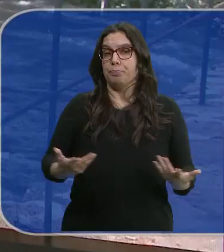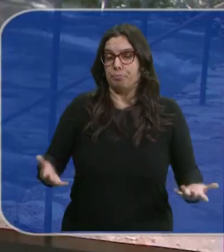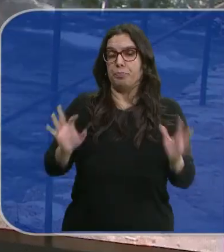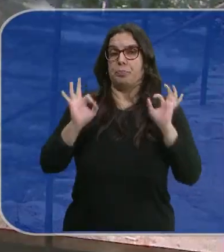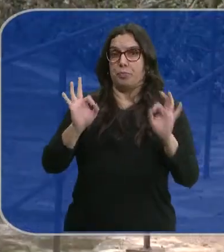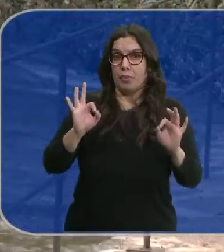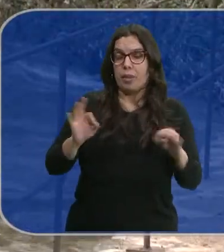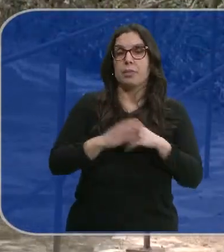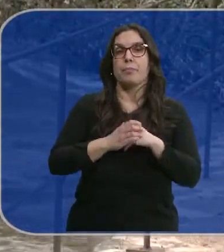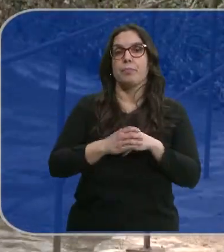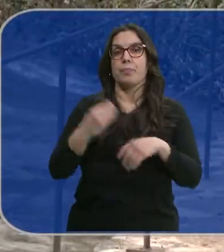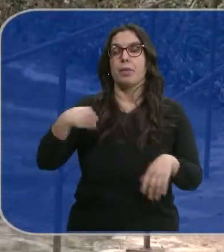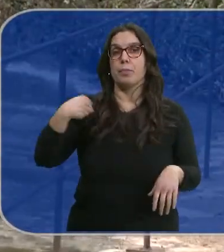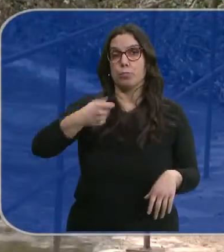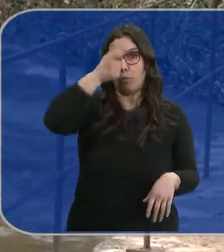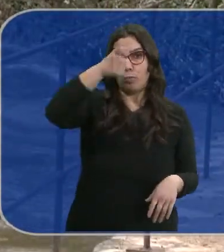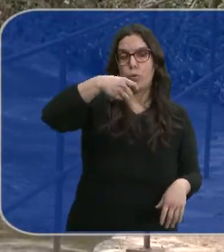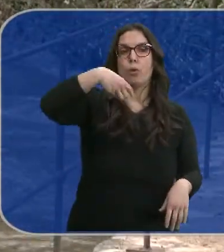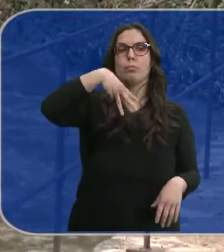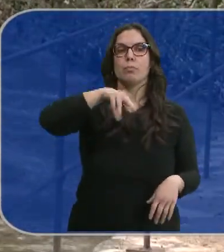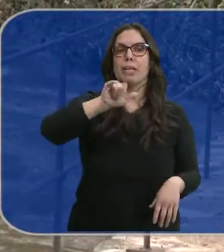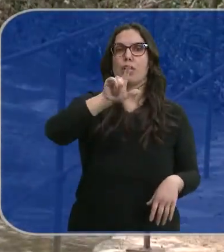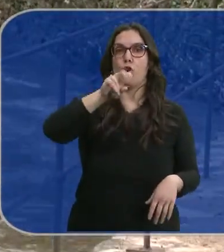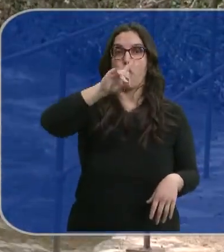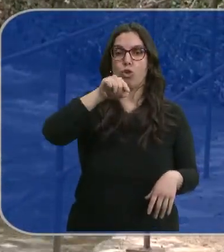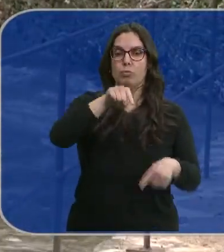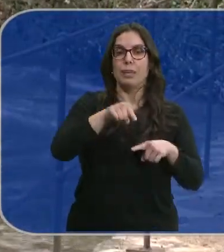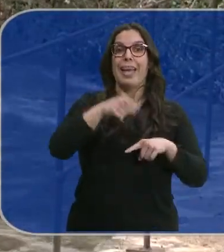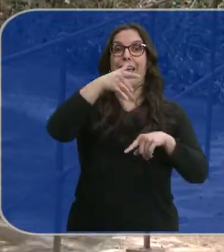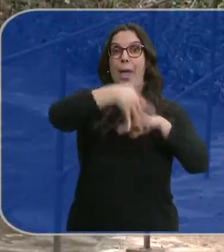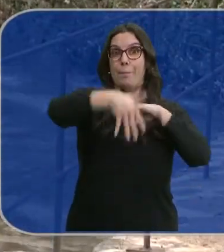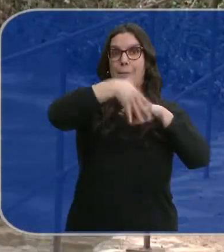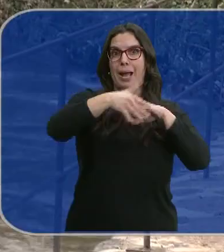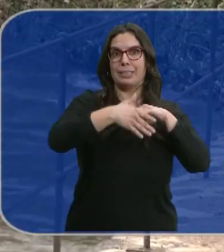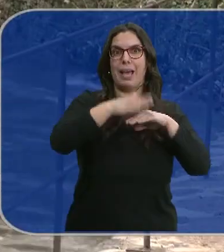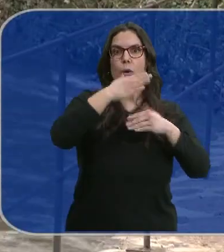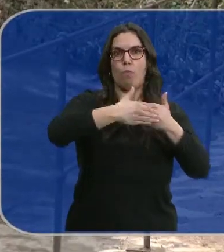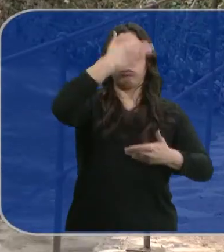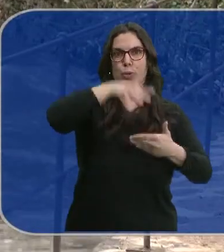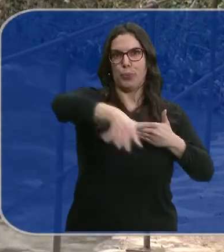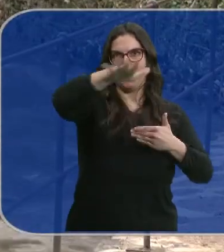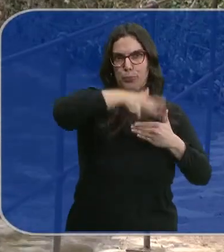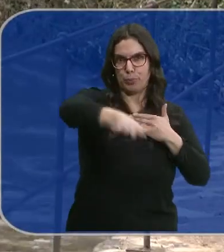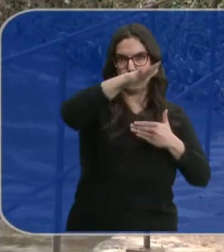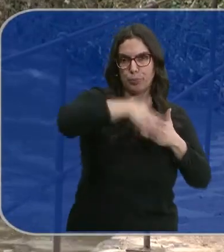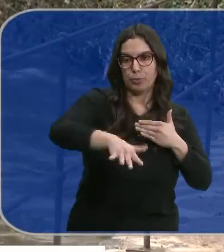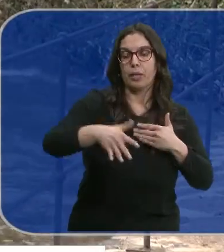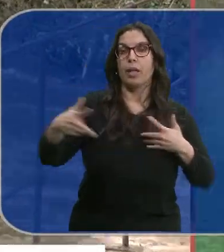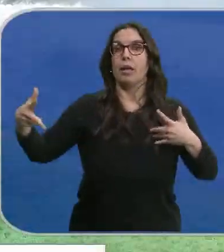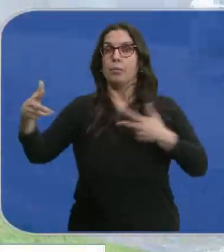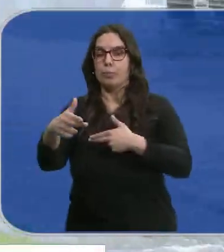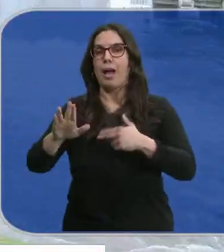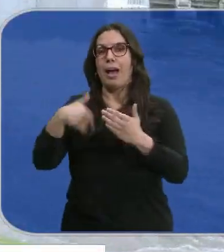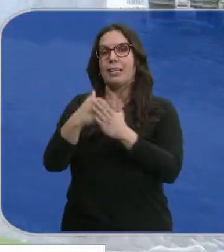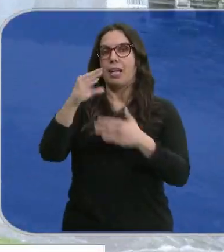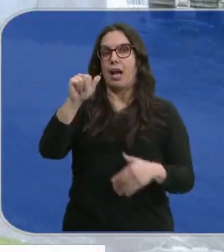Pues así es, Antonio. En Burgo-Millodo se va a proceder a abrir, a soltar agua de ese embalse y se va a cortar el tramo entre Burgo-Millodo y Carrascal del Río por riesgo